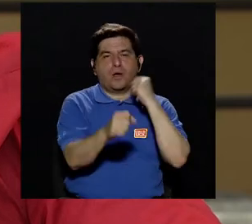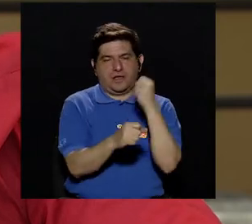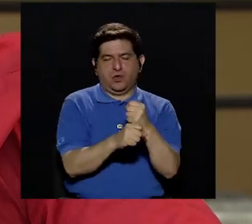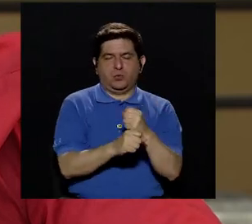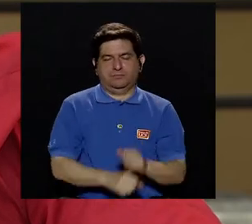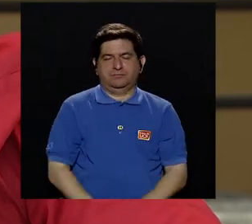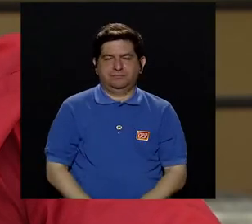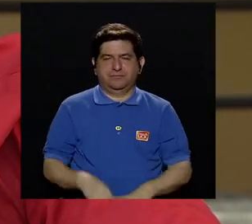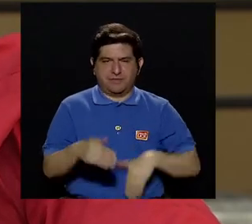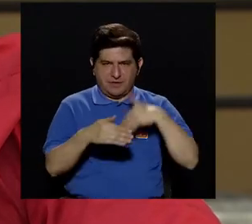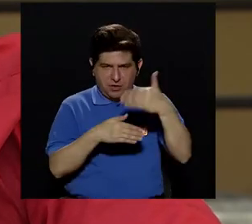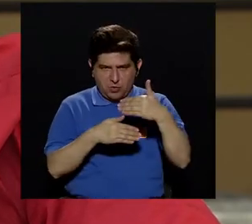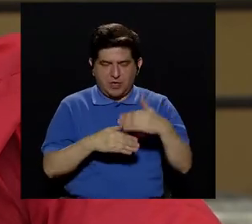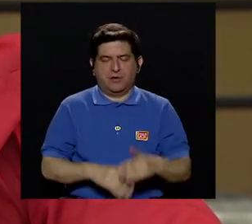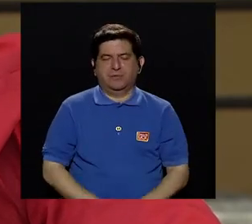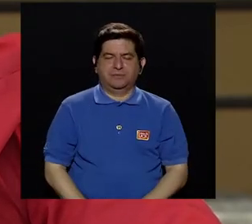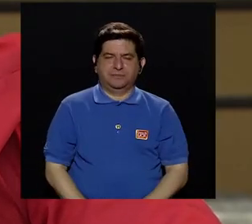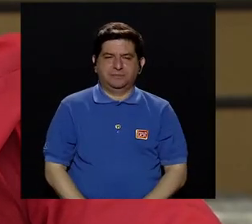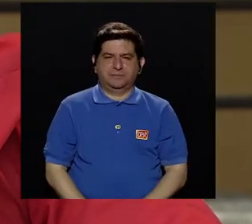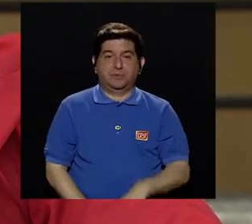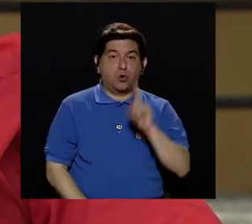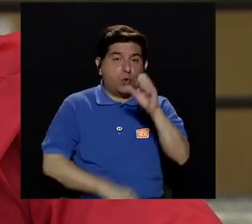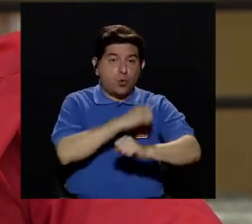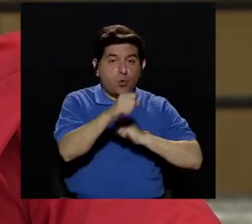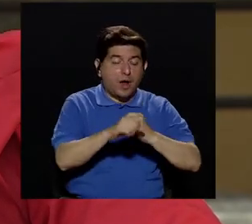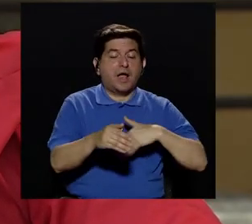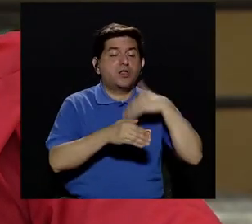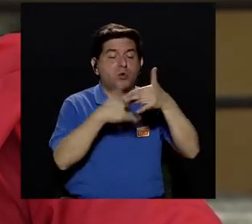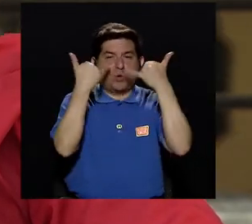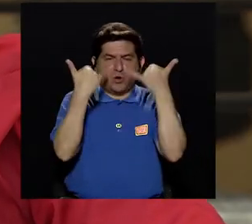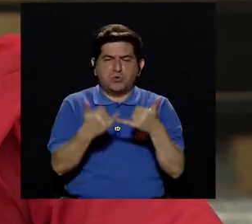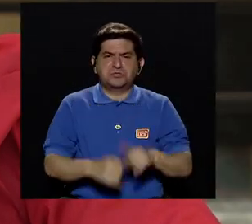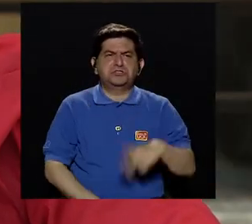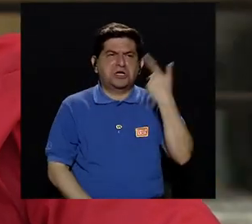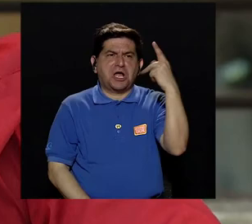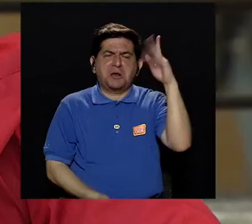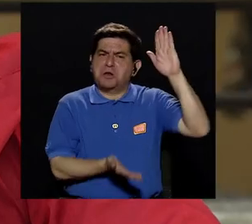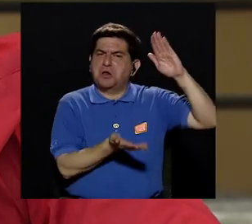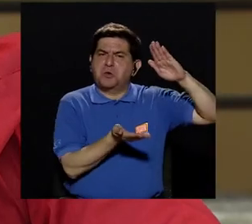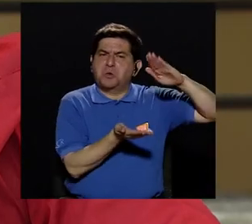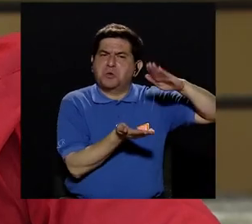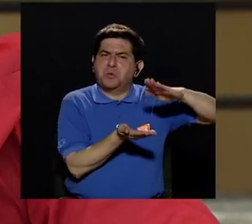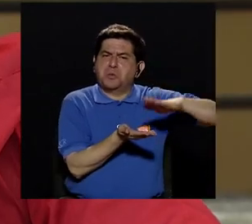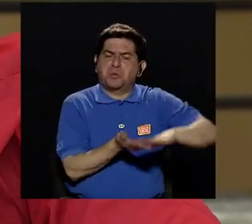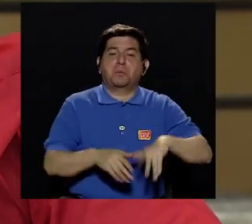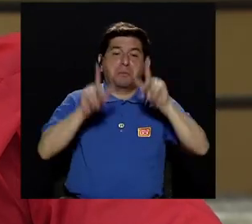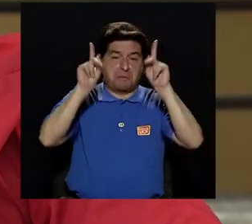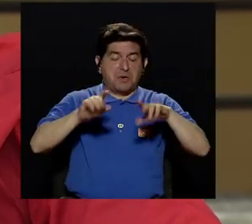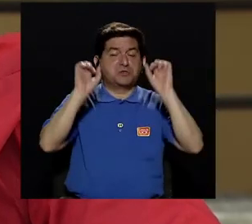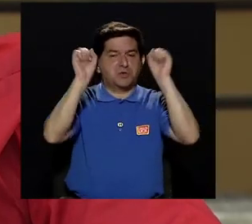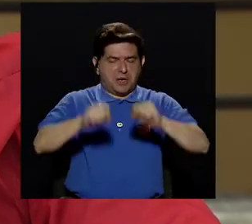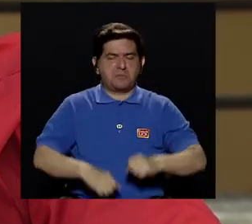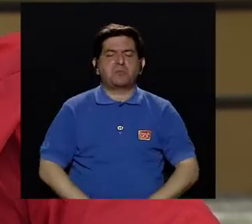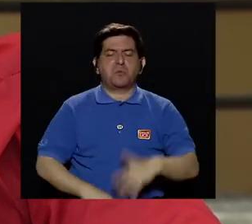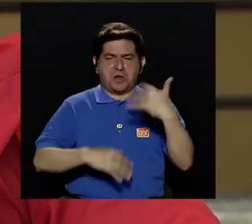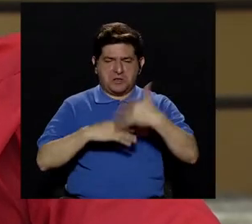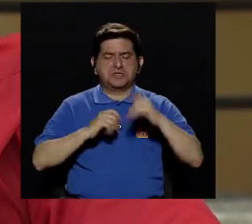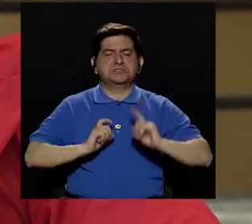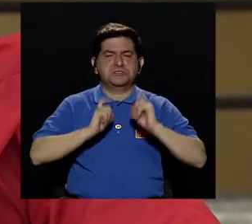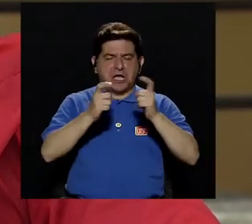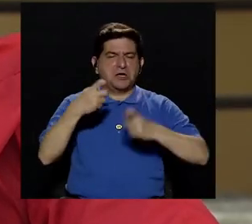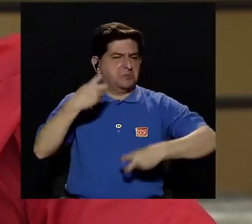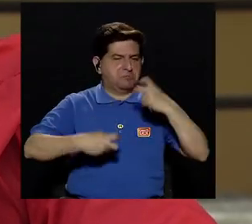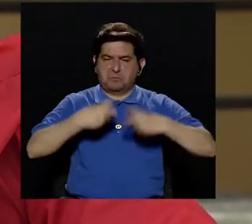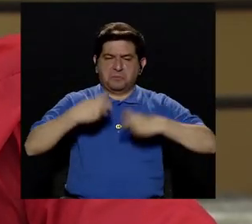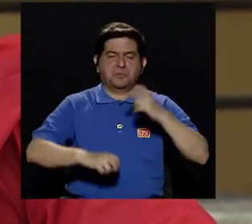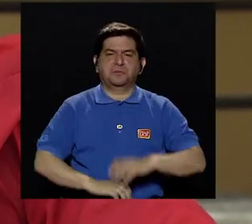1 año después de que se hizo el procedimiento. 1 año después ya los riesgos han sido reducidos. Entonces la persona puede donar sangre sin ningún